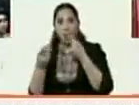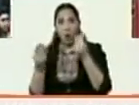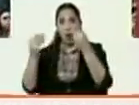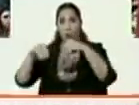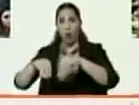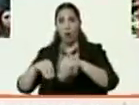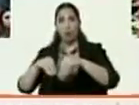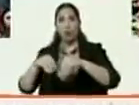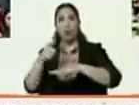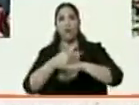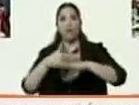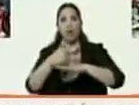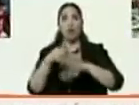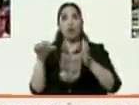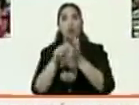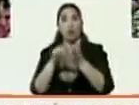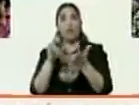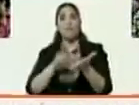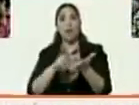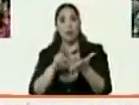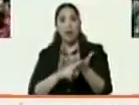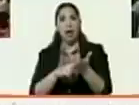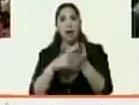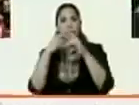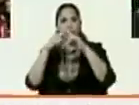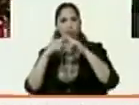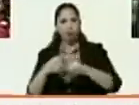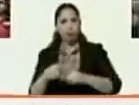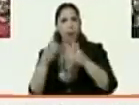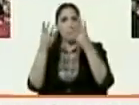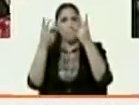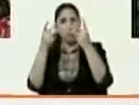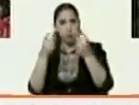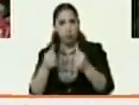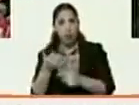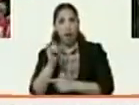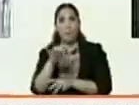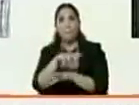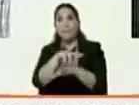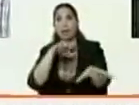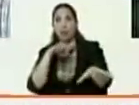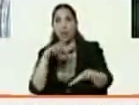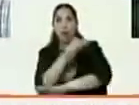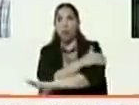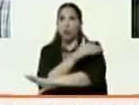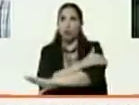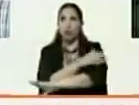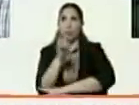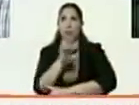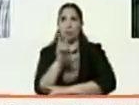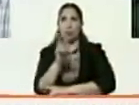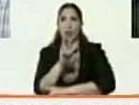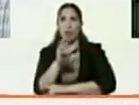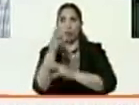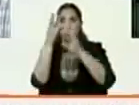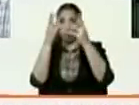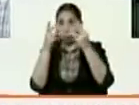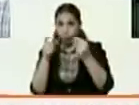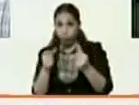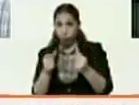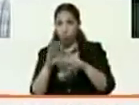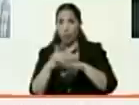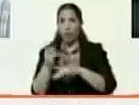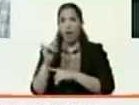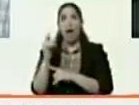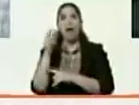gobierno, donde en verdad numéricamente está la mayoría de la oposición venezolana, numéricamente, porque ahí